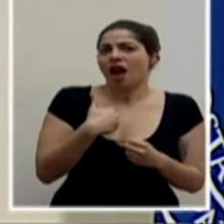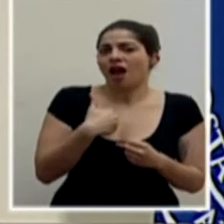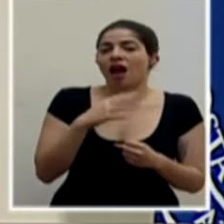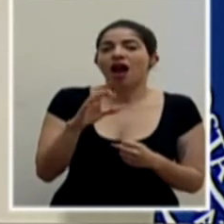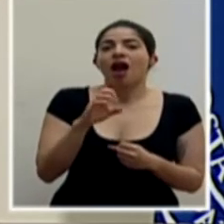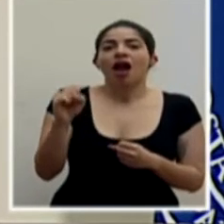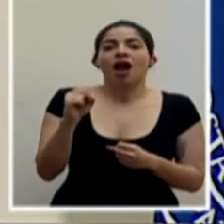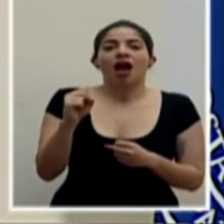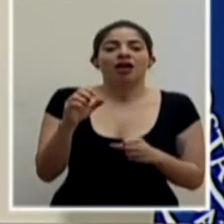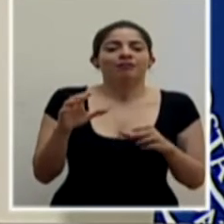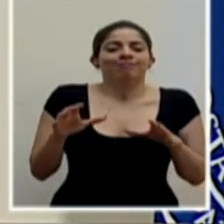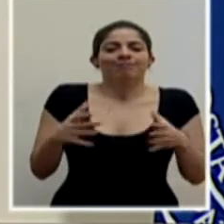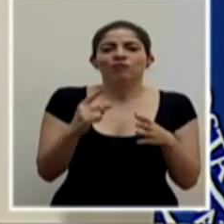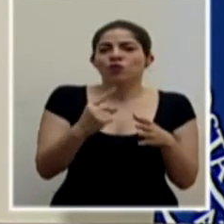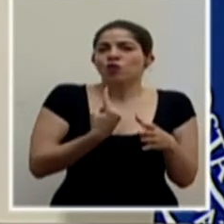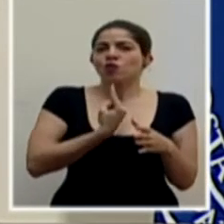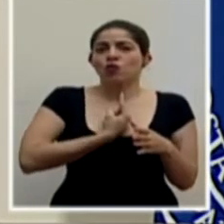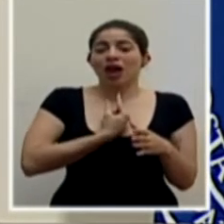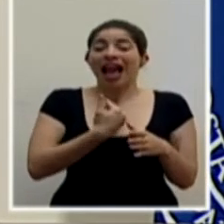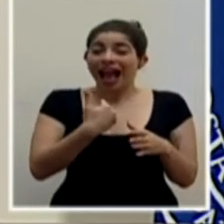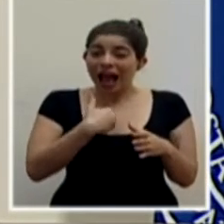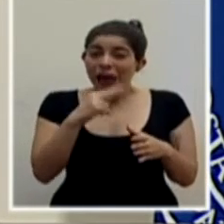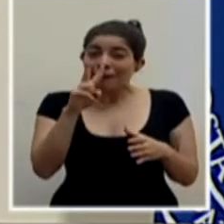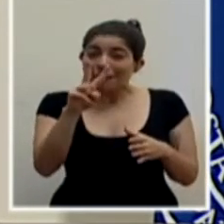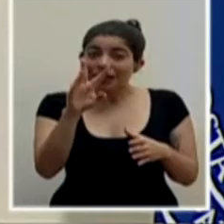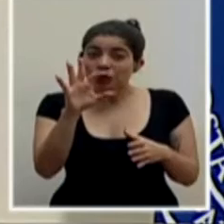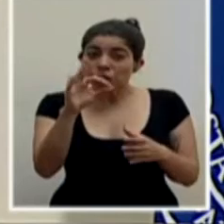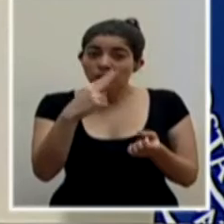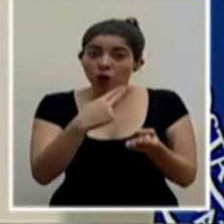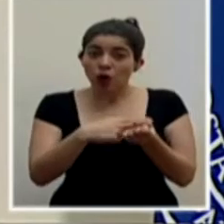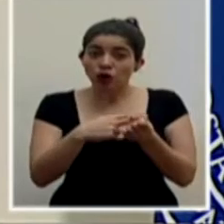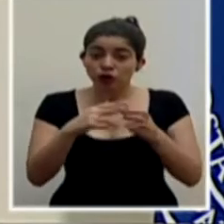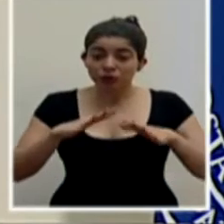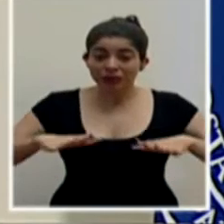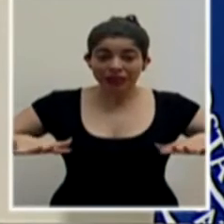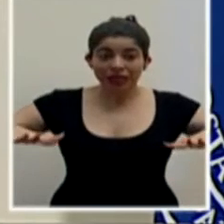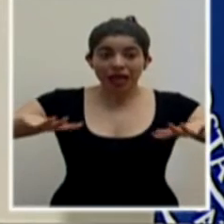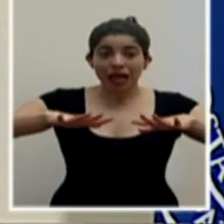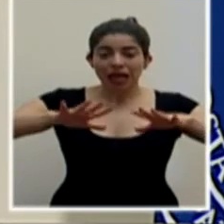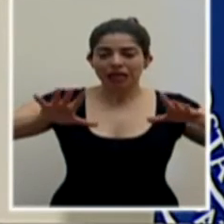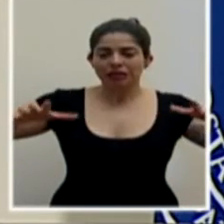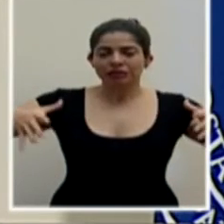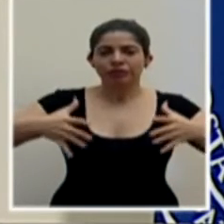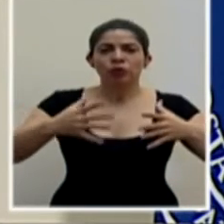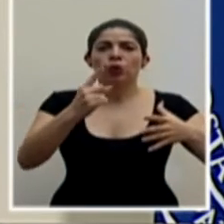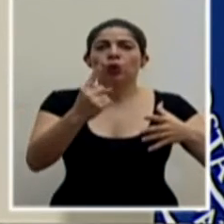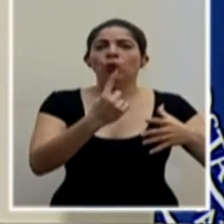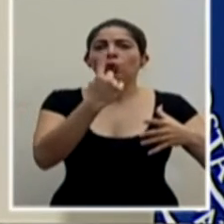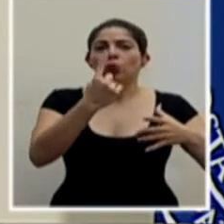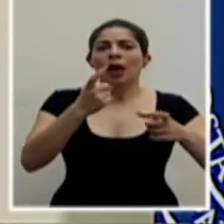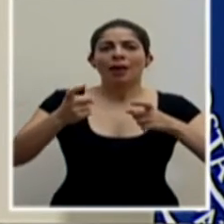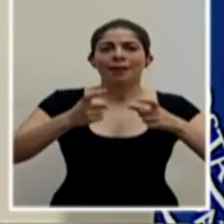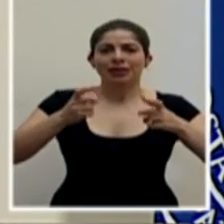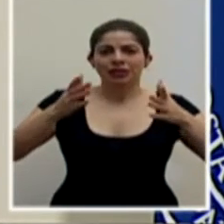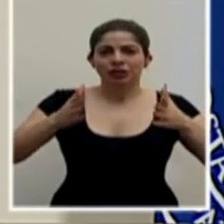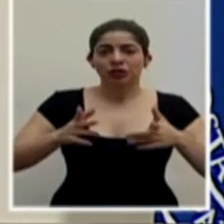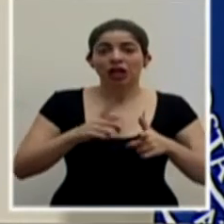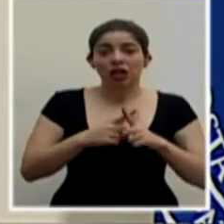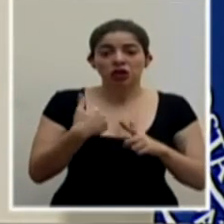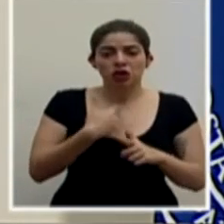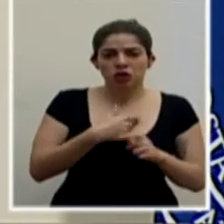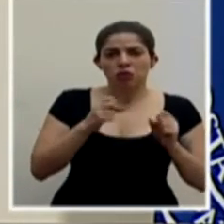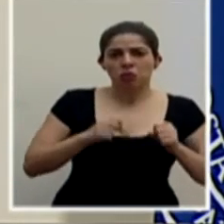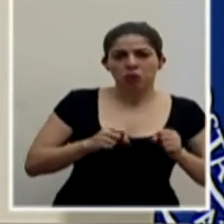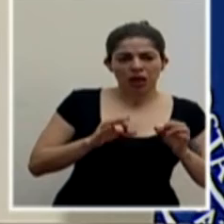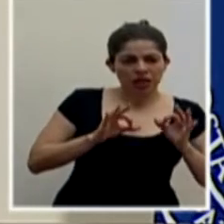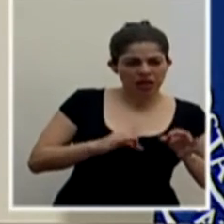una. Y todos los 29 hospitales de la caja están bajo una única administración. Entonces podemos tomar decisiones